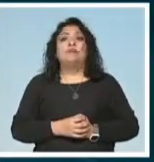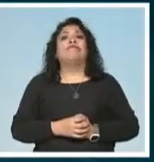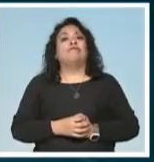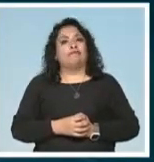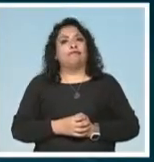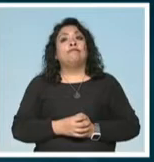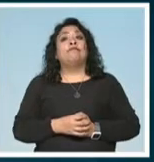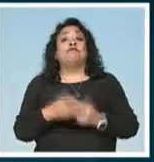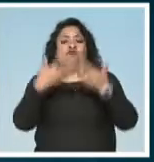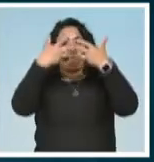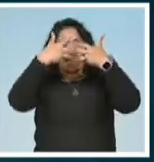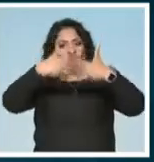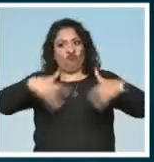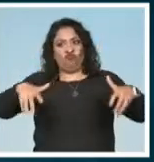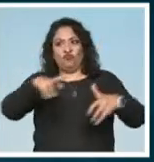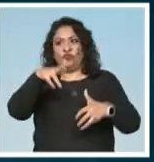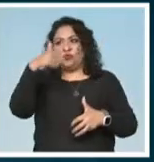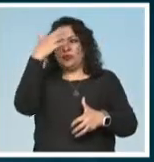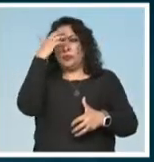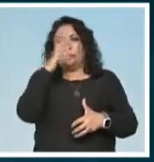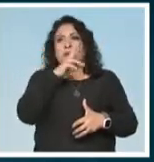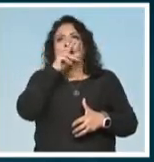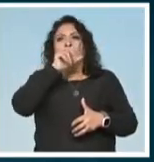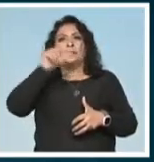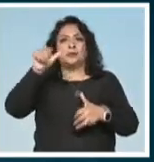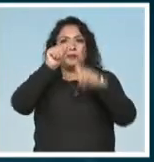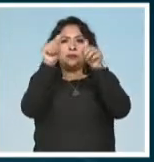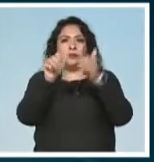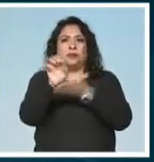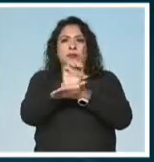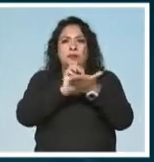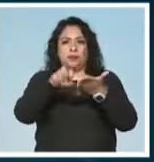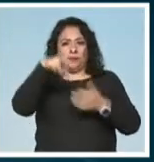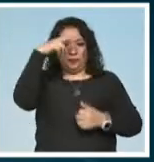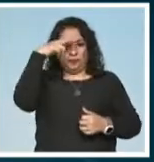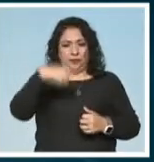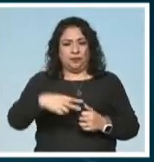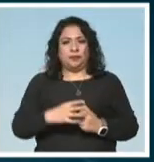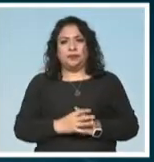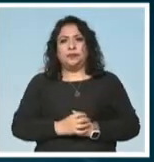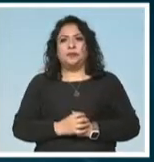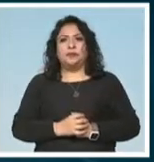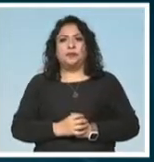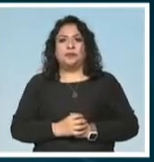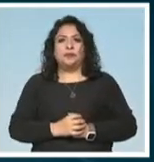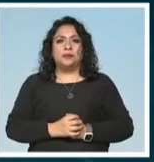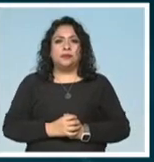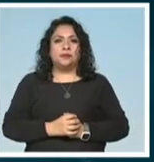Y se levanta el telón para reconocer lo mejor de las artes escénicas en México.